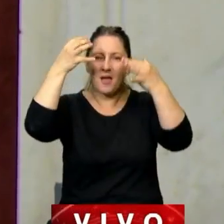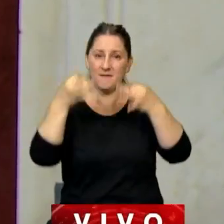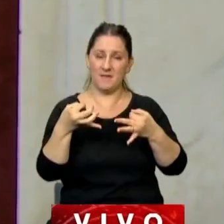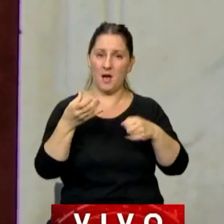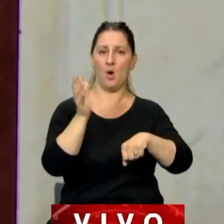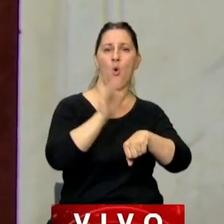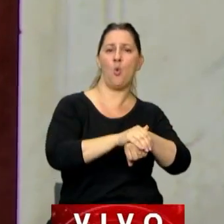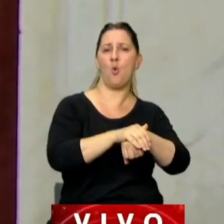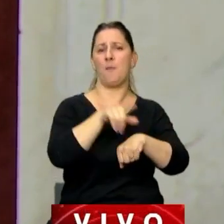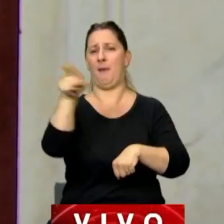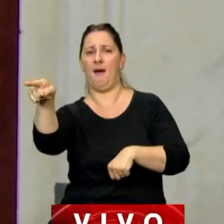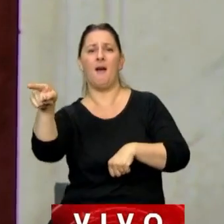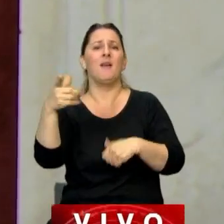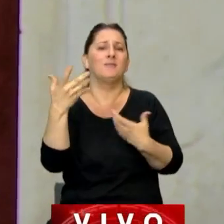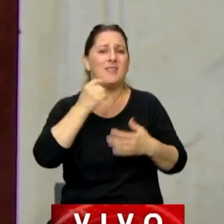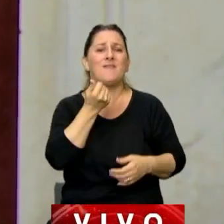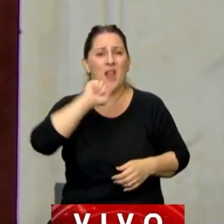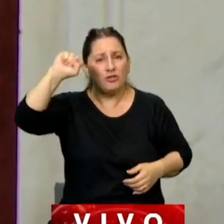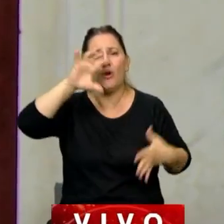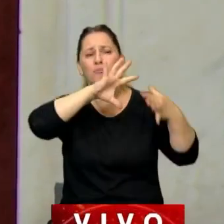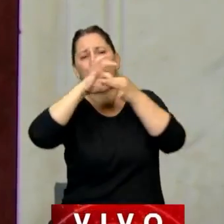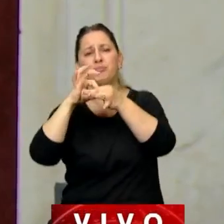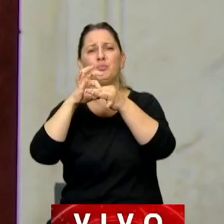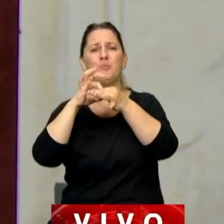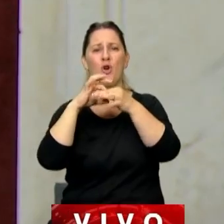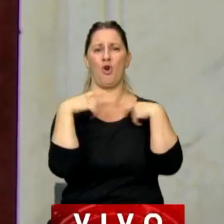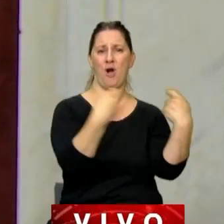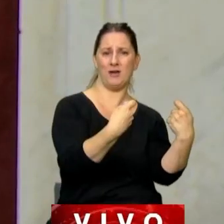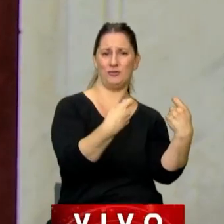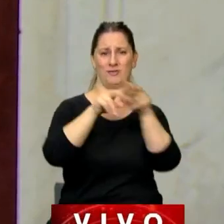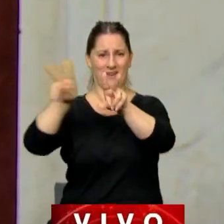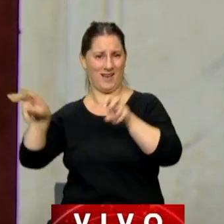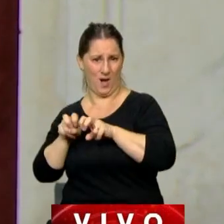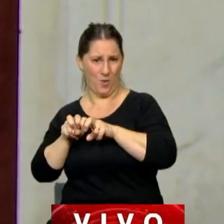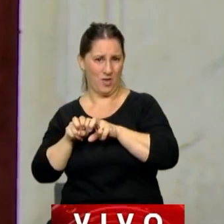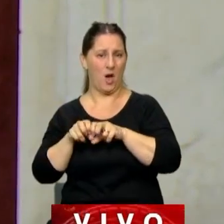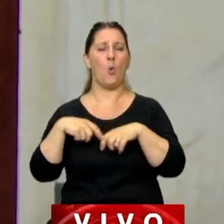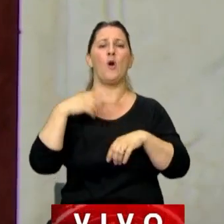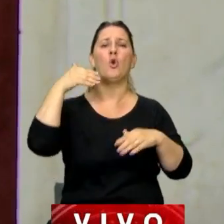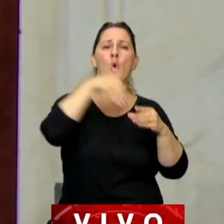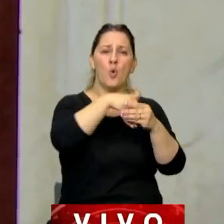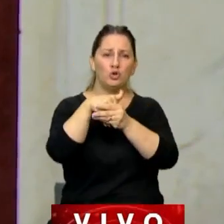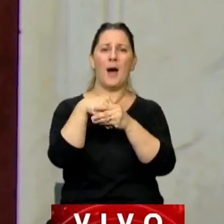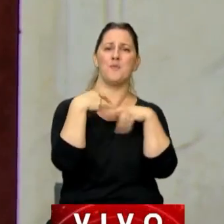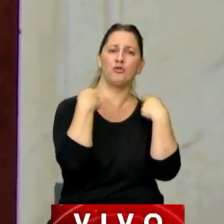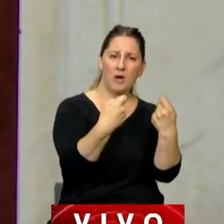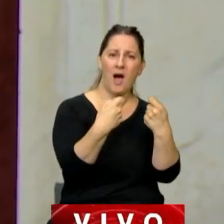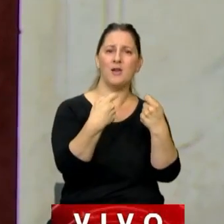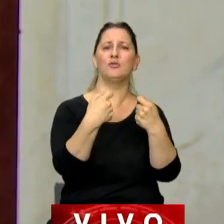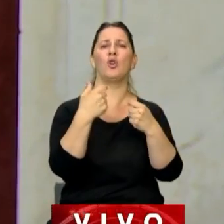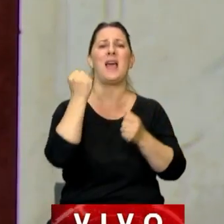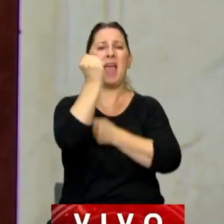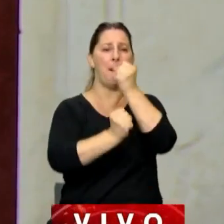mucha culpa de la inflación también tiene que ver con el déficit. Entonces, cuando votamos por gastos, cuando hay déficit